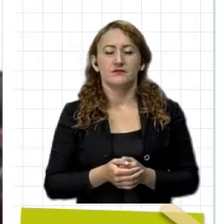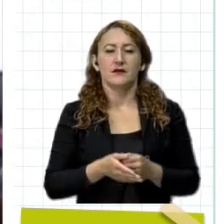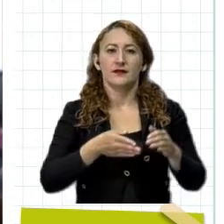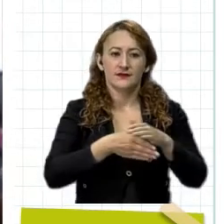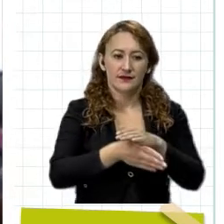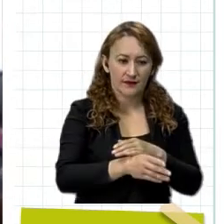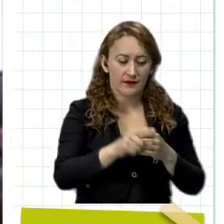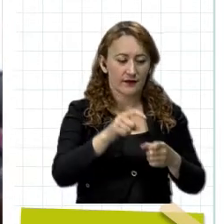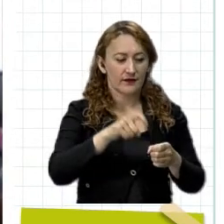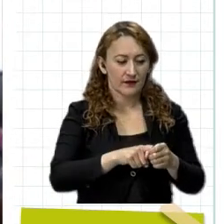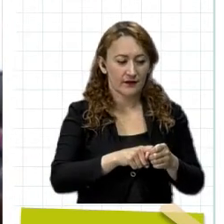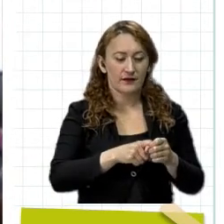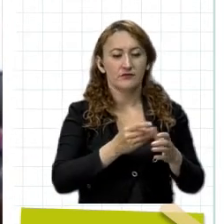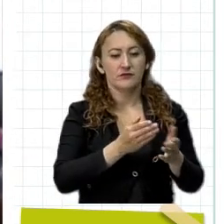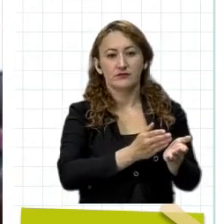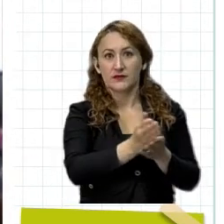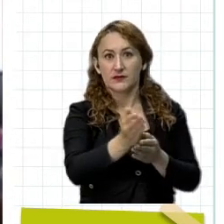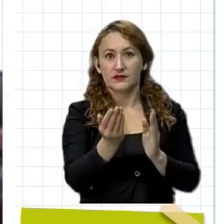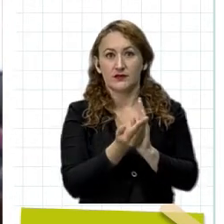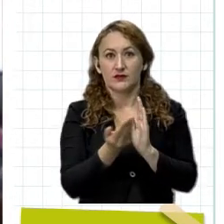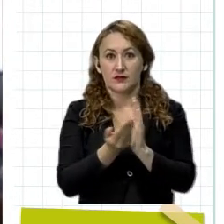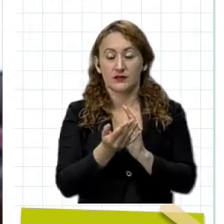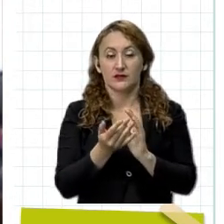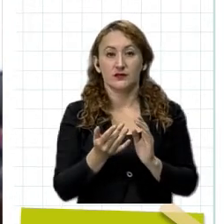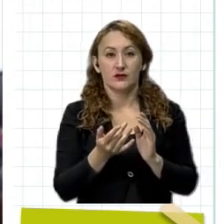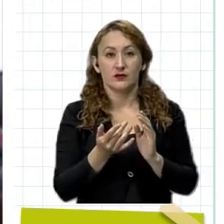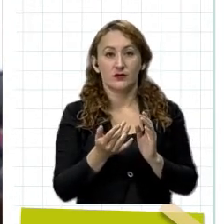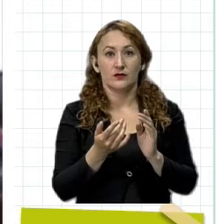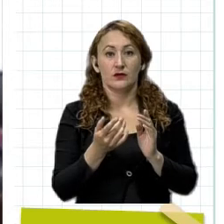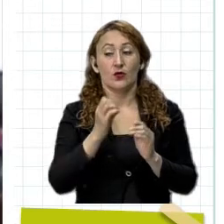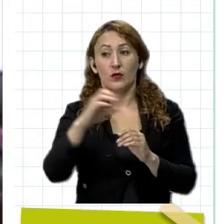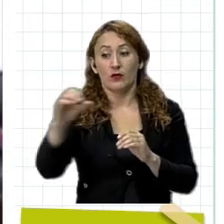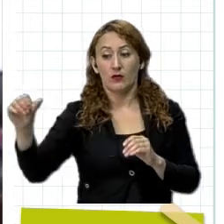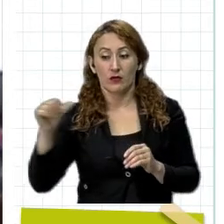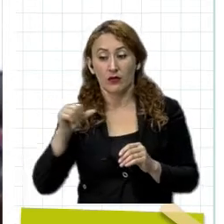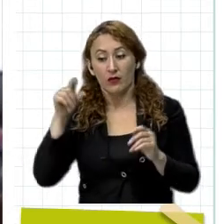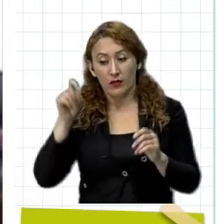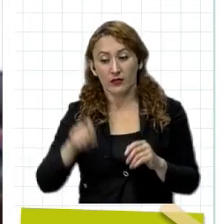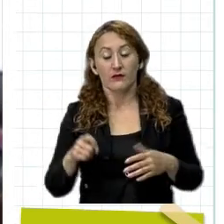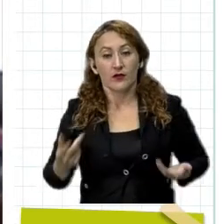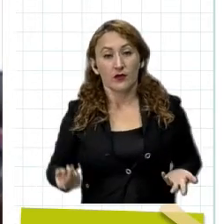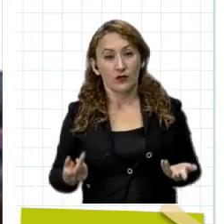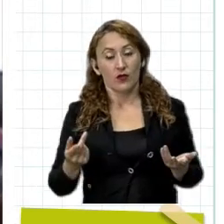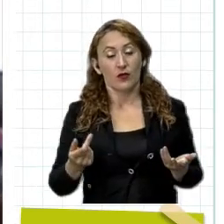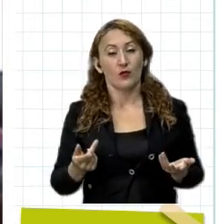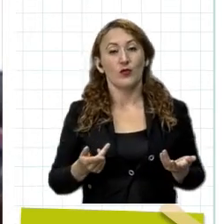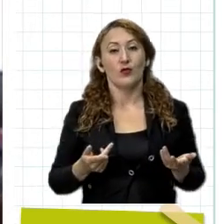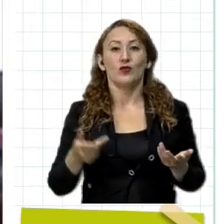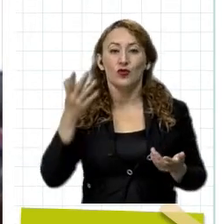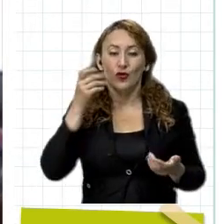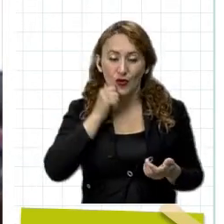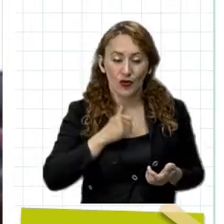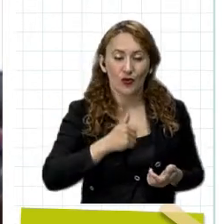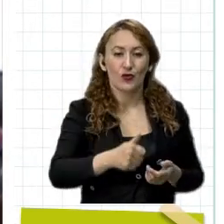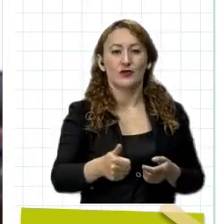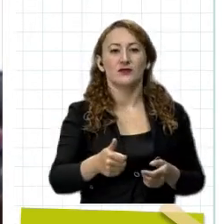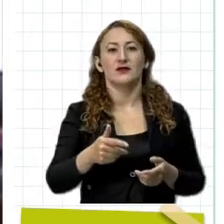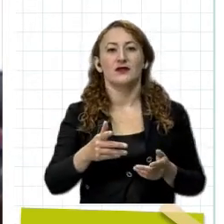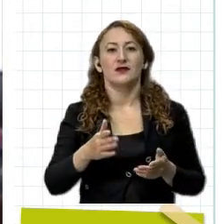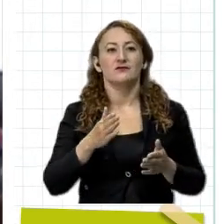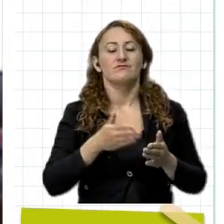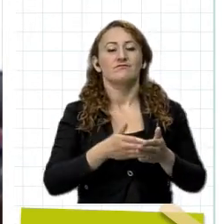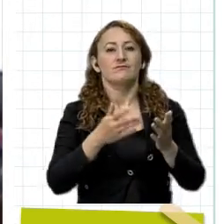la educación superior, ellas y ellos deben desafiar y superar cotidianamente el racismo que se vive en